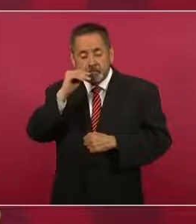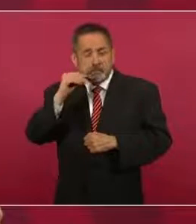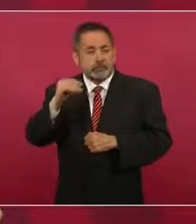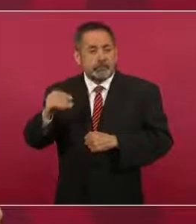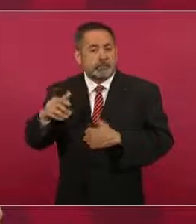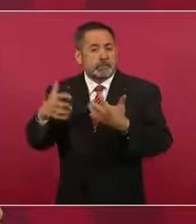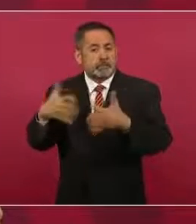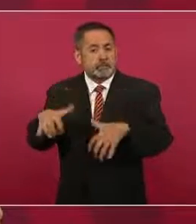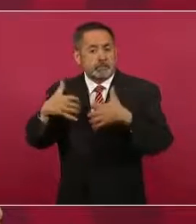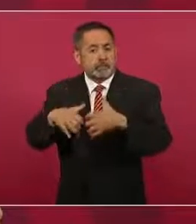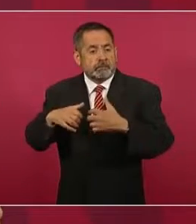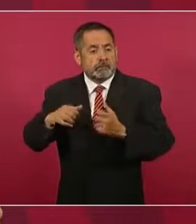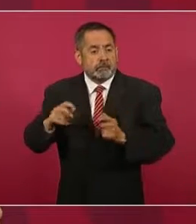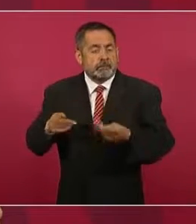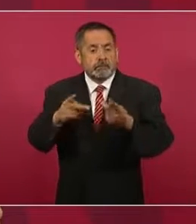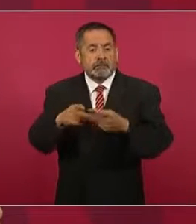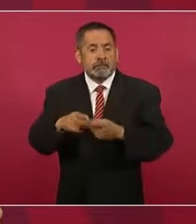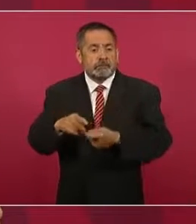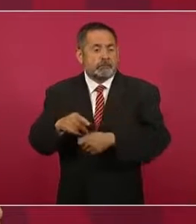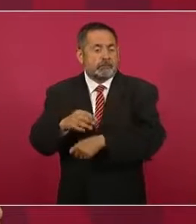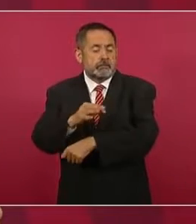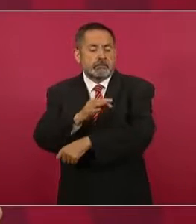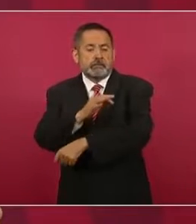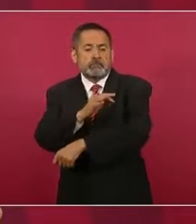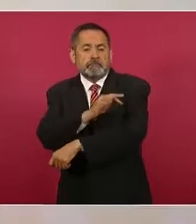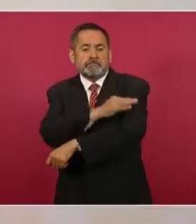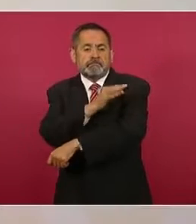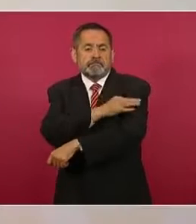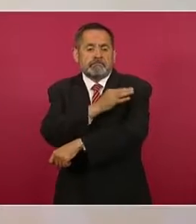produciendo para niños